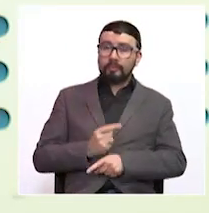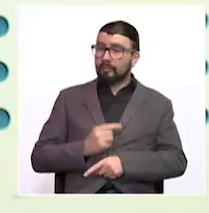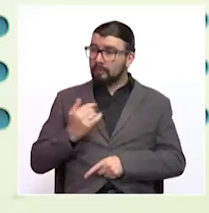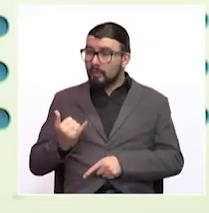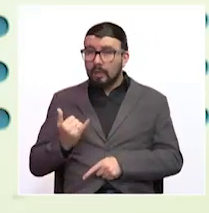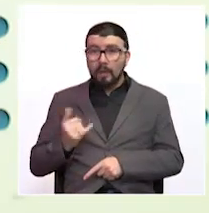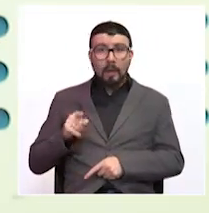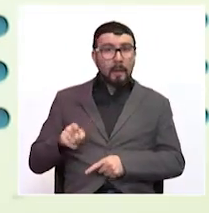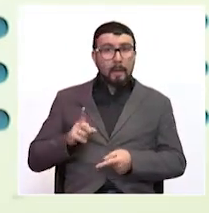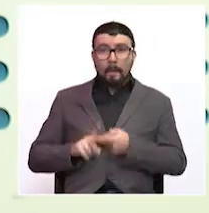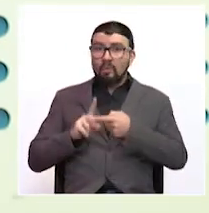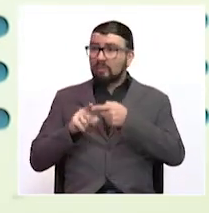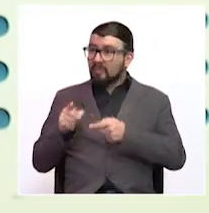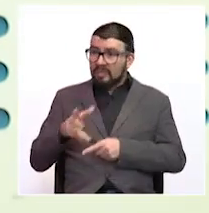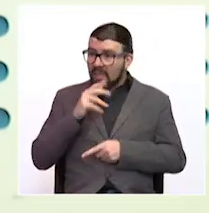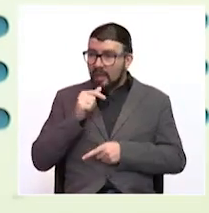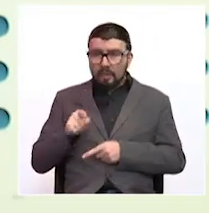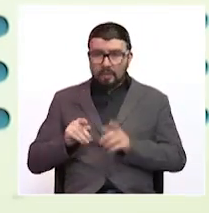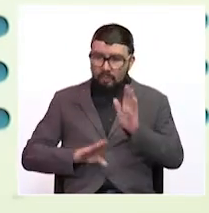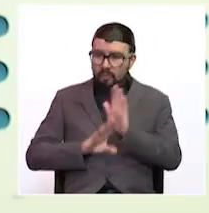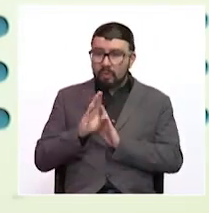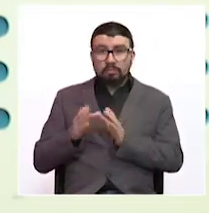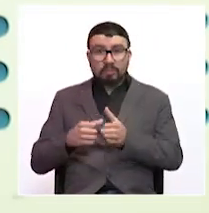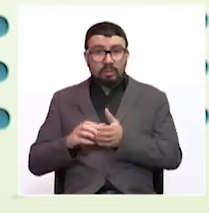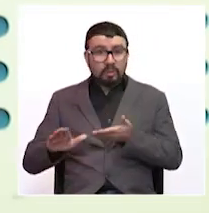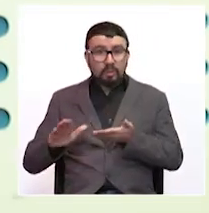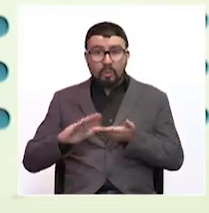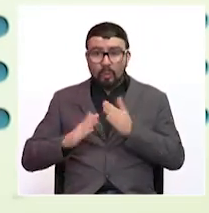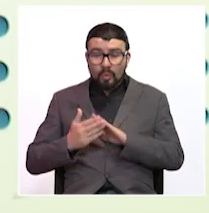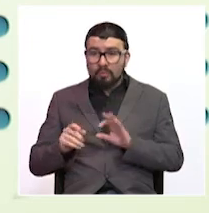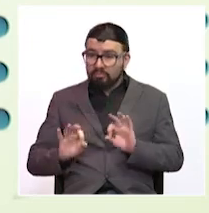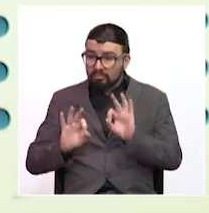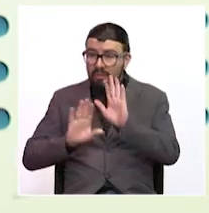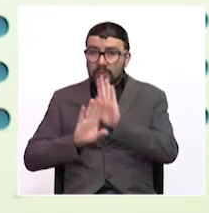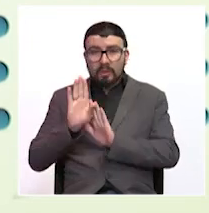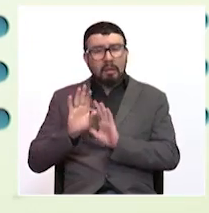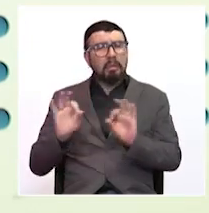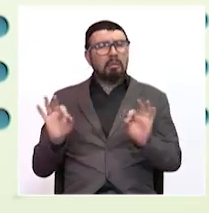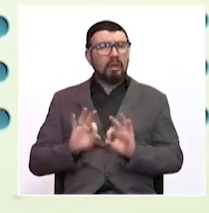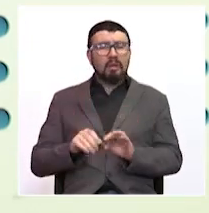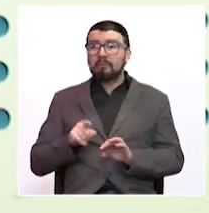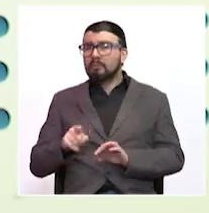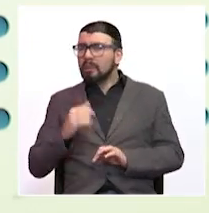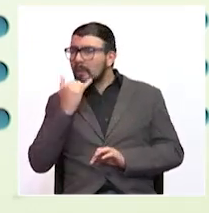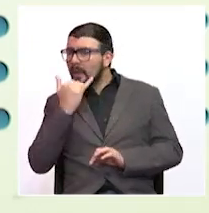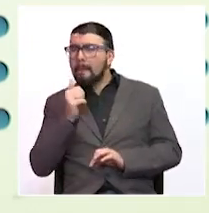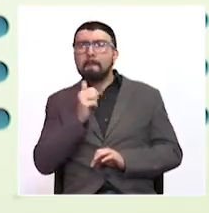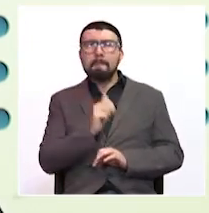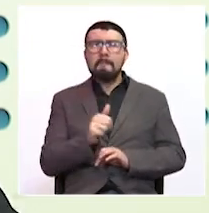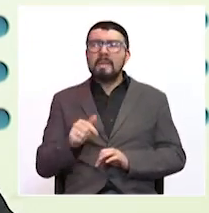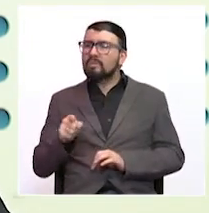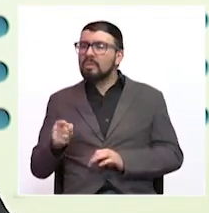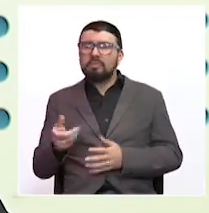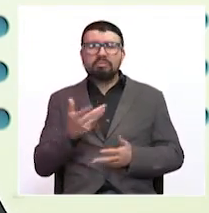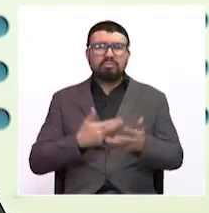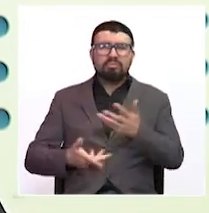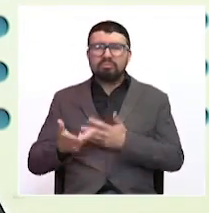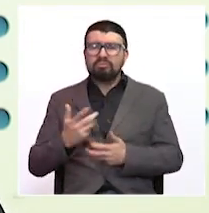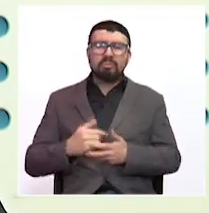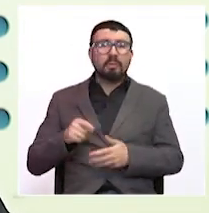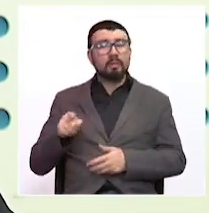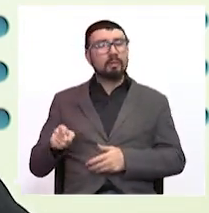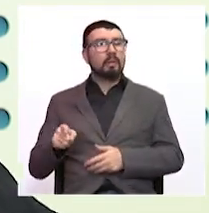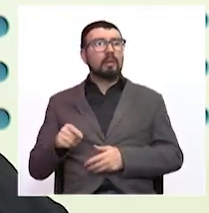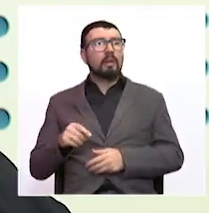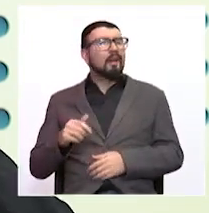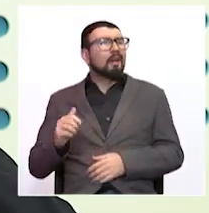positivo y benéfico para la comunidad sino que gravitan sobre ellos mismos y les importan como se dice